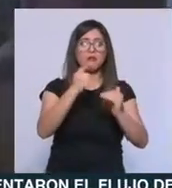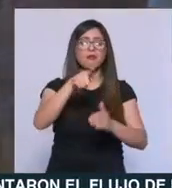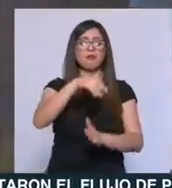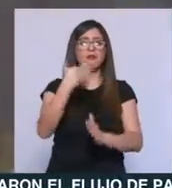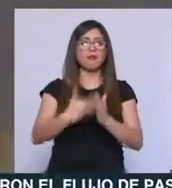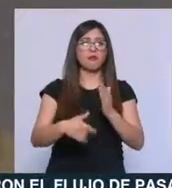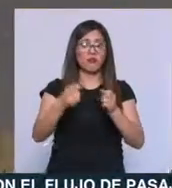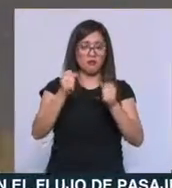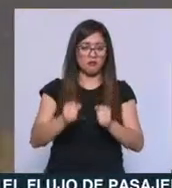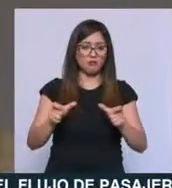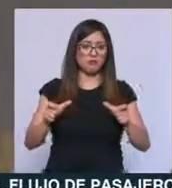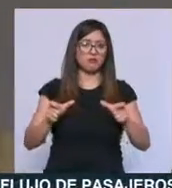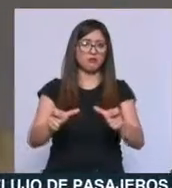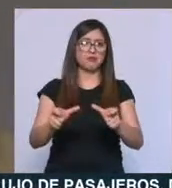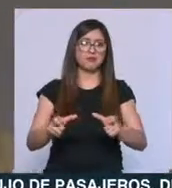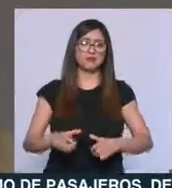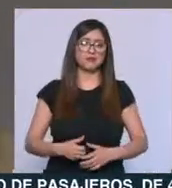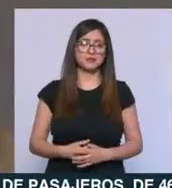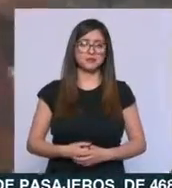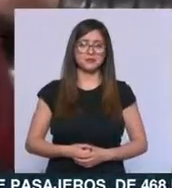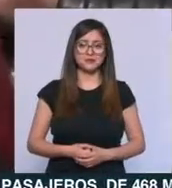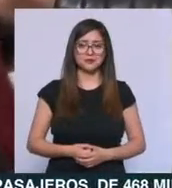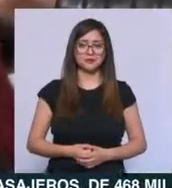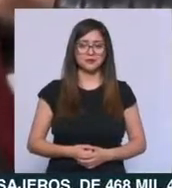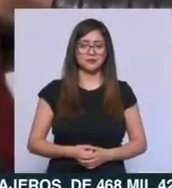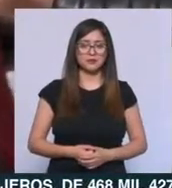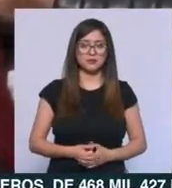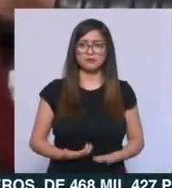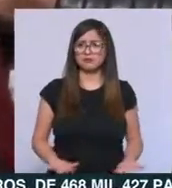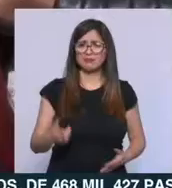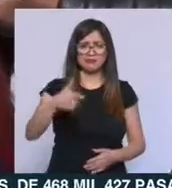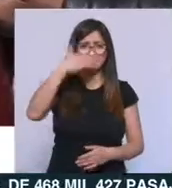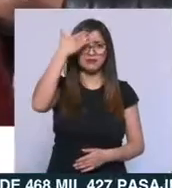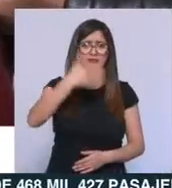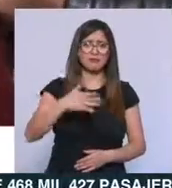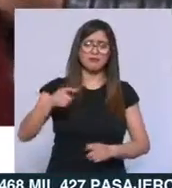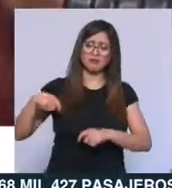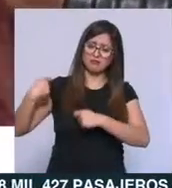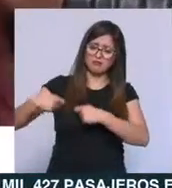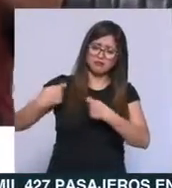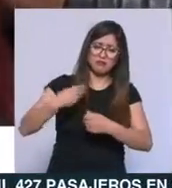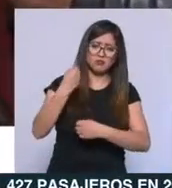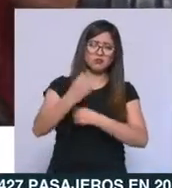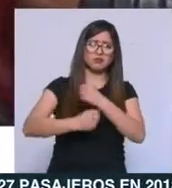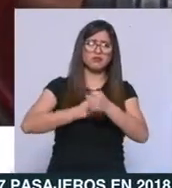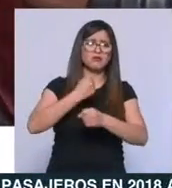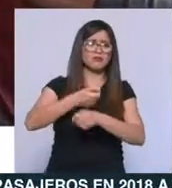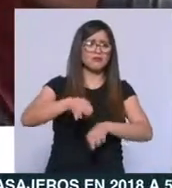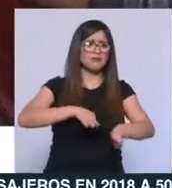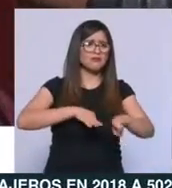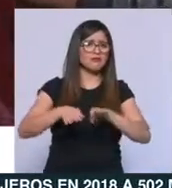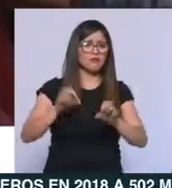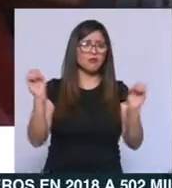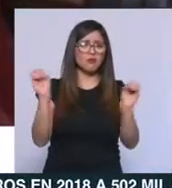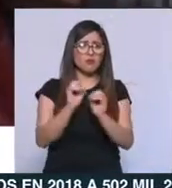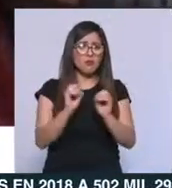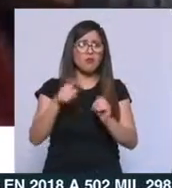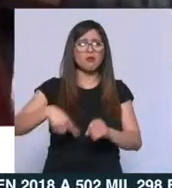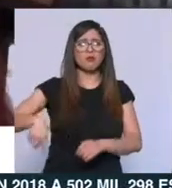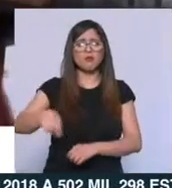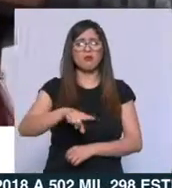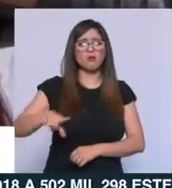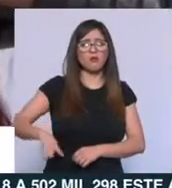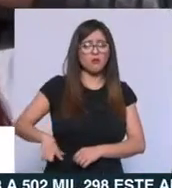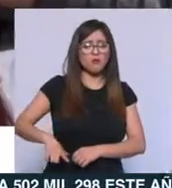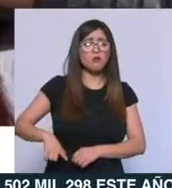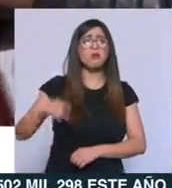pública. Bueno, sabemos que tenemos también muchos problemas heredados y creo que la inseguridad para todos es una preocupación, pero que